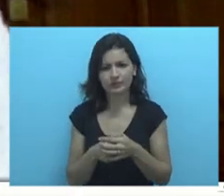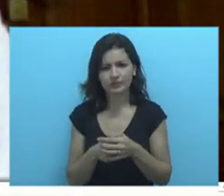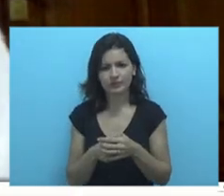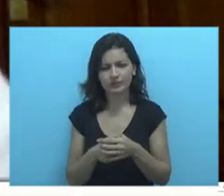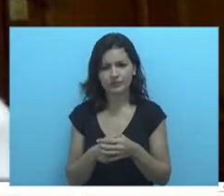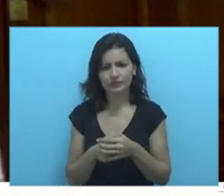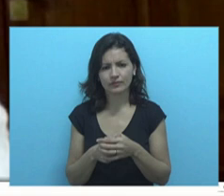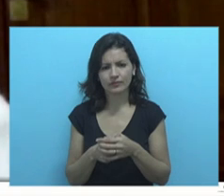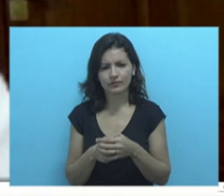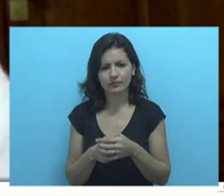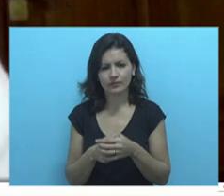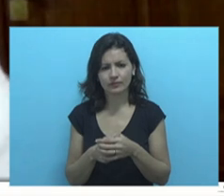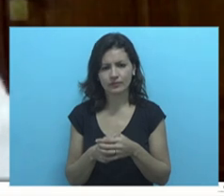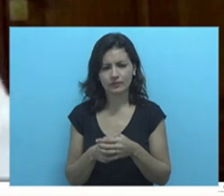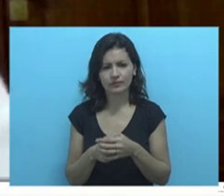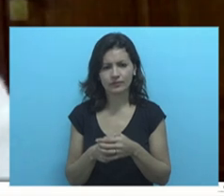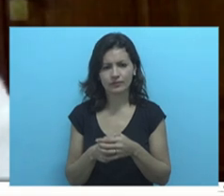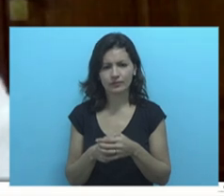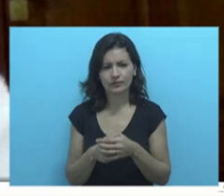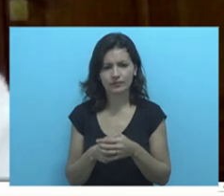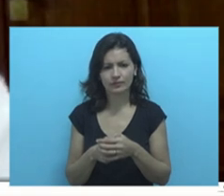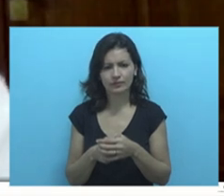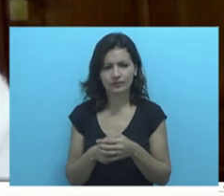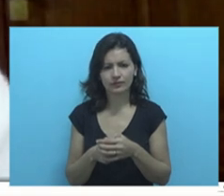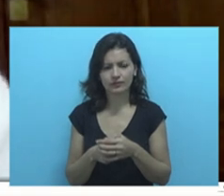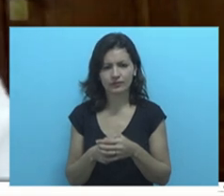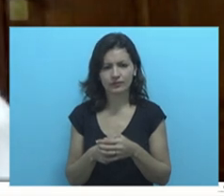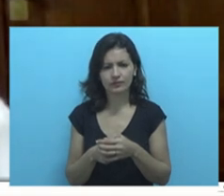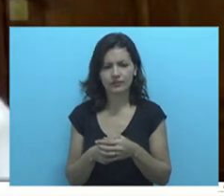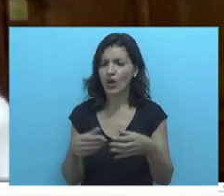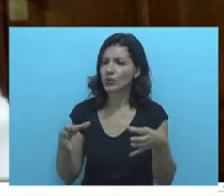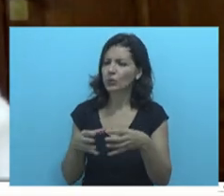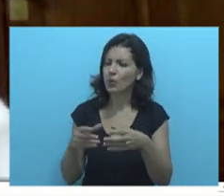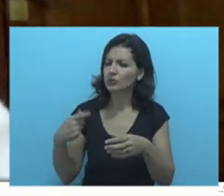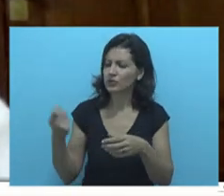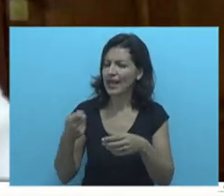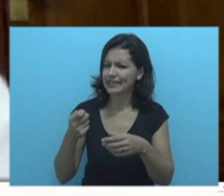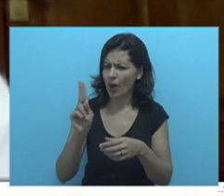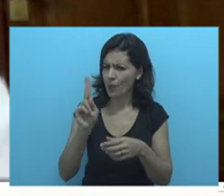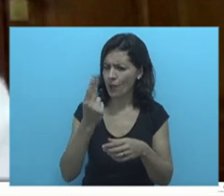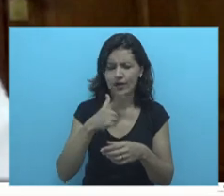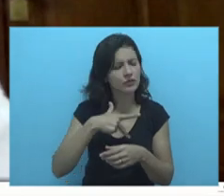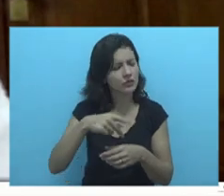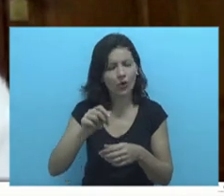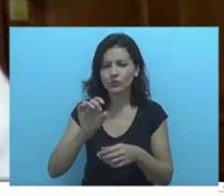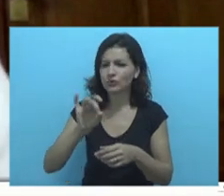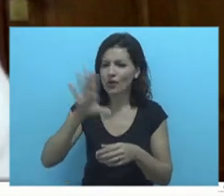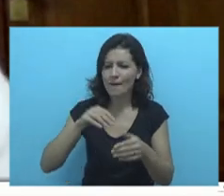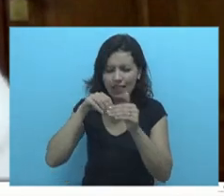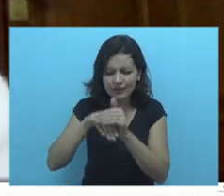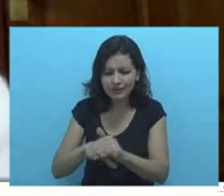como dice una frase de Pablo Iglesias, los socialistas no se mueren, los socialistas se siembran, y hay un